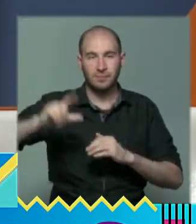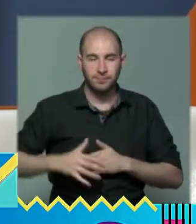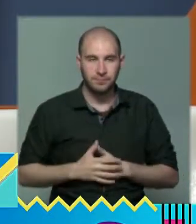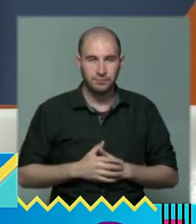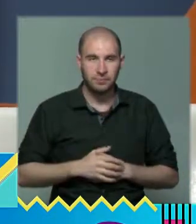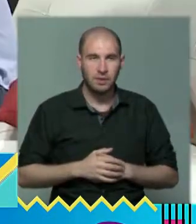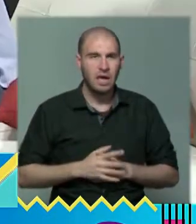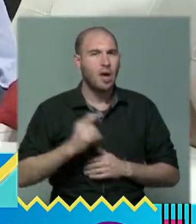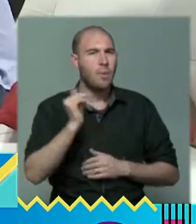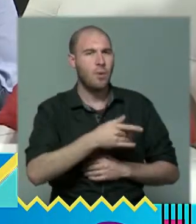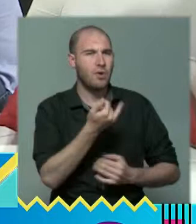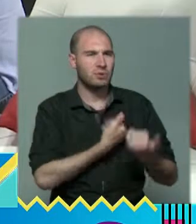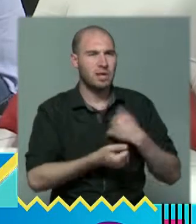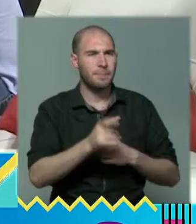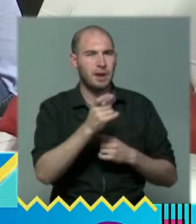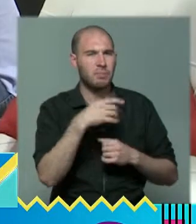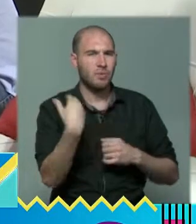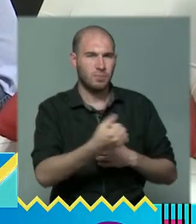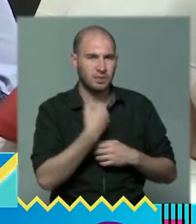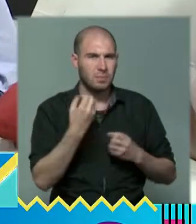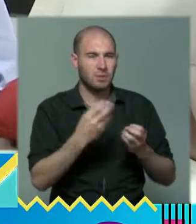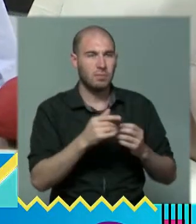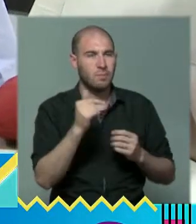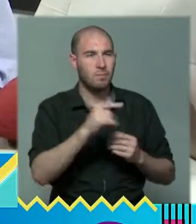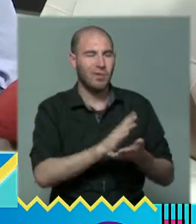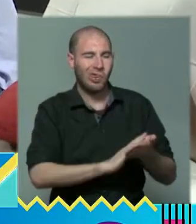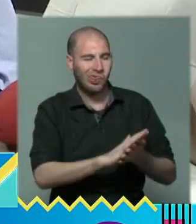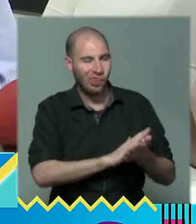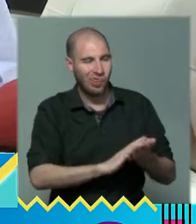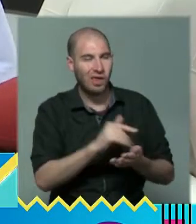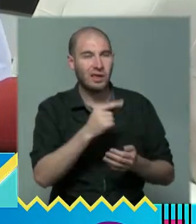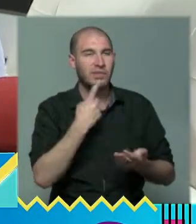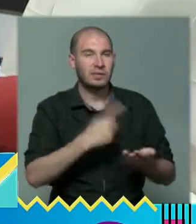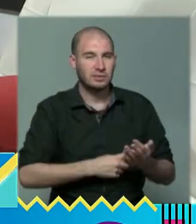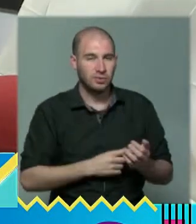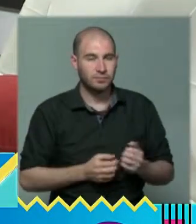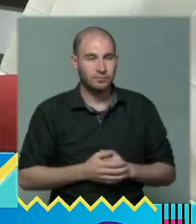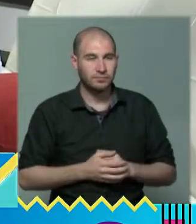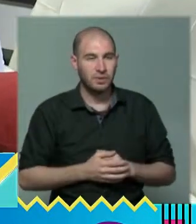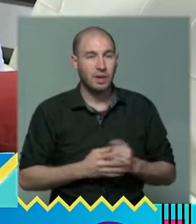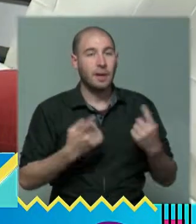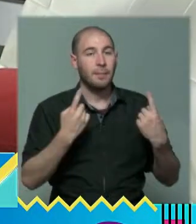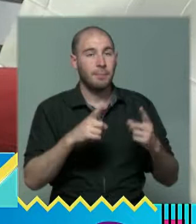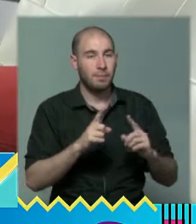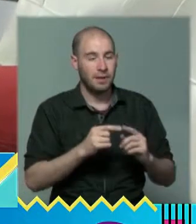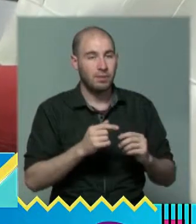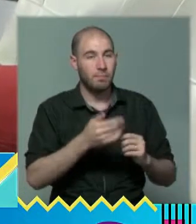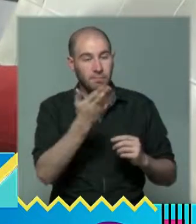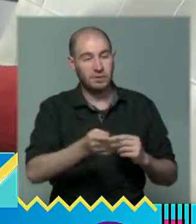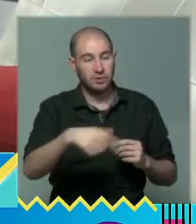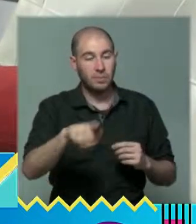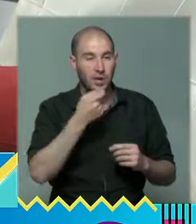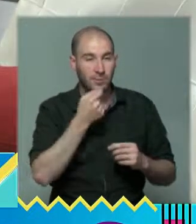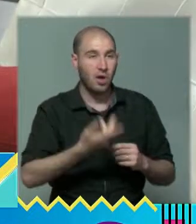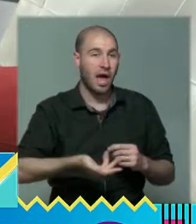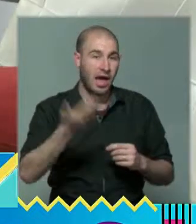ahora vos recién dijiste una palabra que me parece clave, porque lo tildaste de demagógica esta medida. Sin embargo, si tenemos que pensar para la gente, porque en su momento